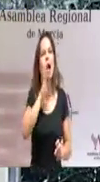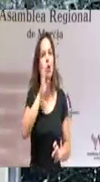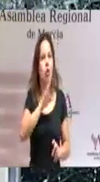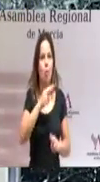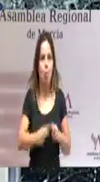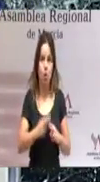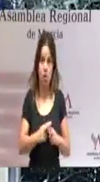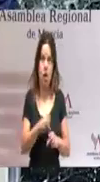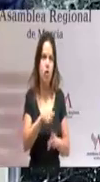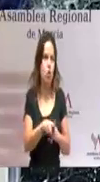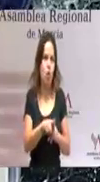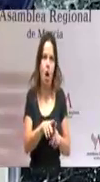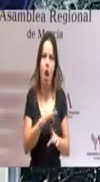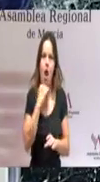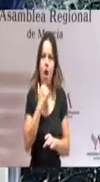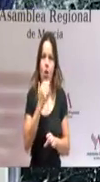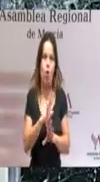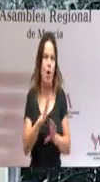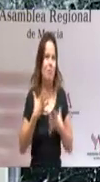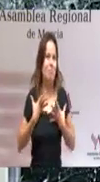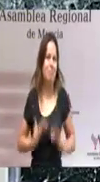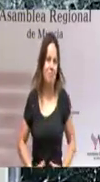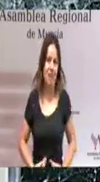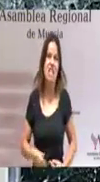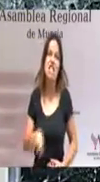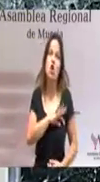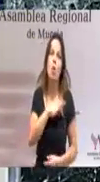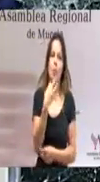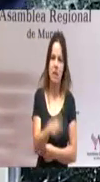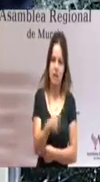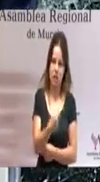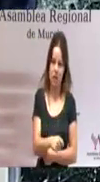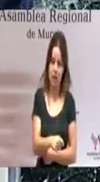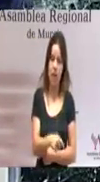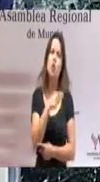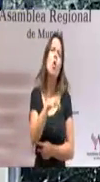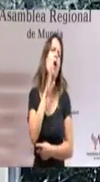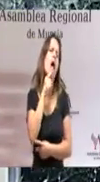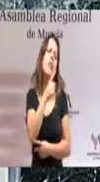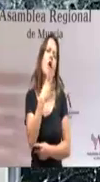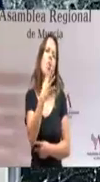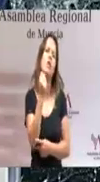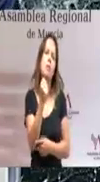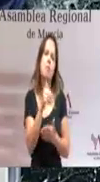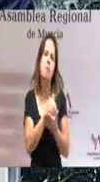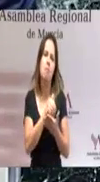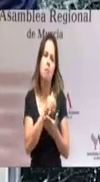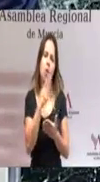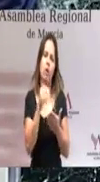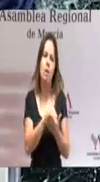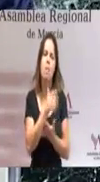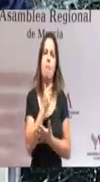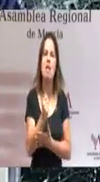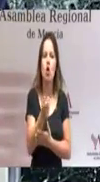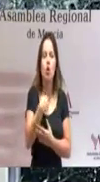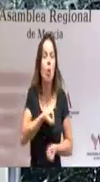política. Sería absolutamente lamentable, señor presidente. Habla de los 4.000 millones. ¿De dónde